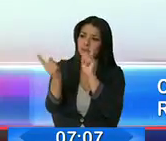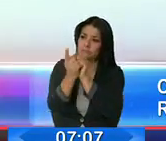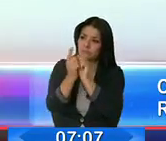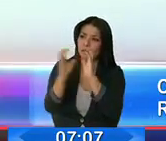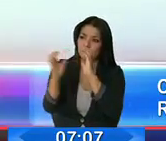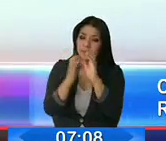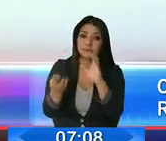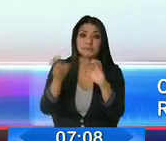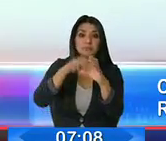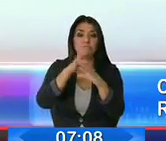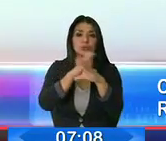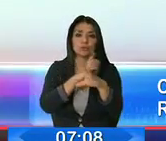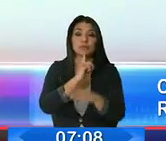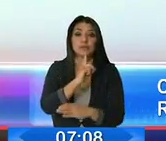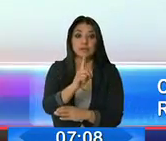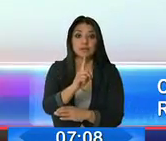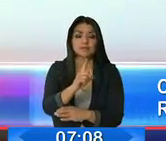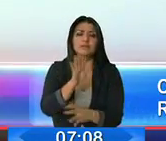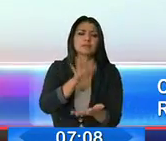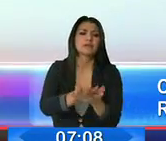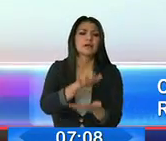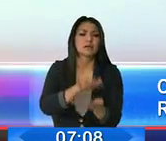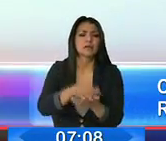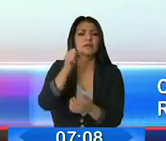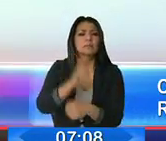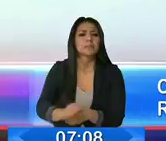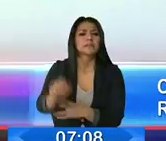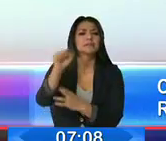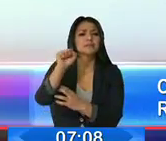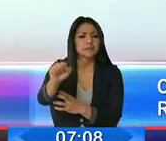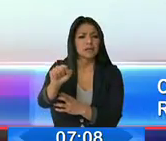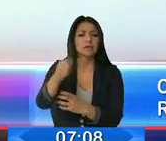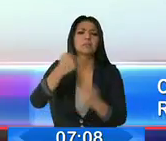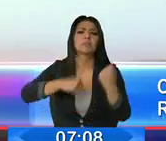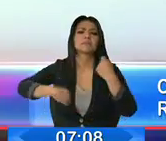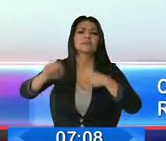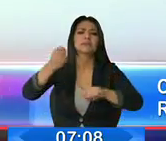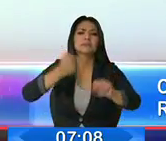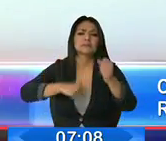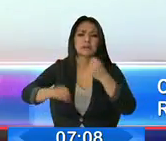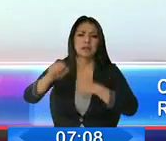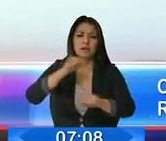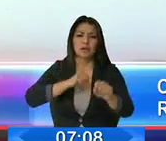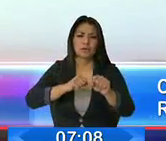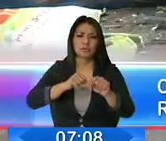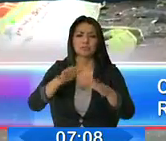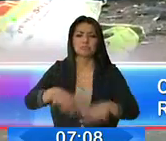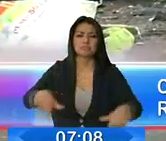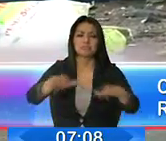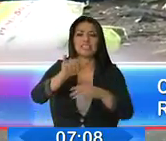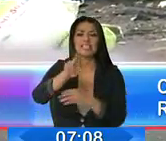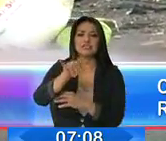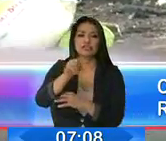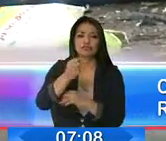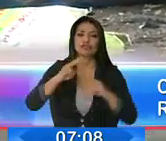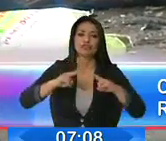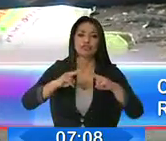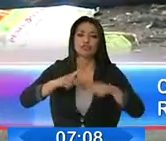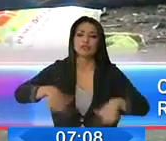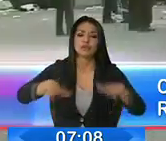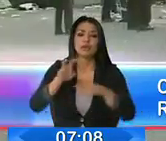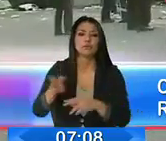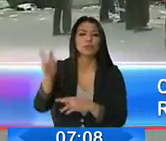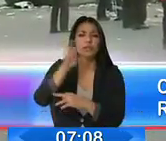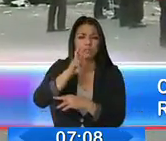subió al bus, él nos dijo que nos ofrecía el tour para que fuéramos a pasear a los alrededores de Isnos, a conocer los sitios